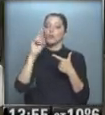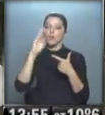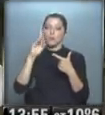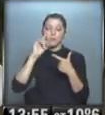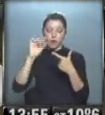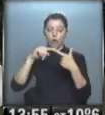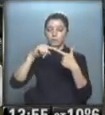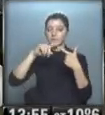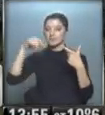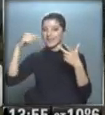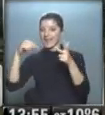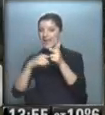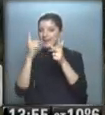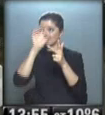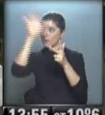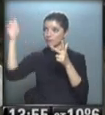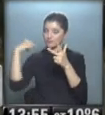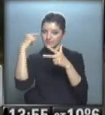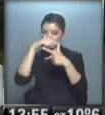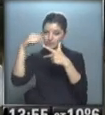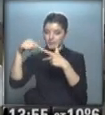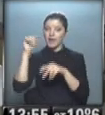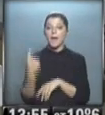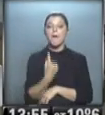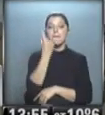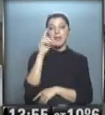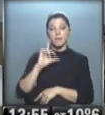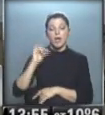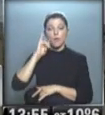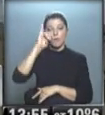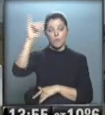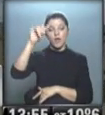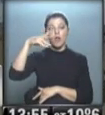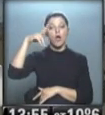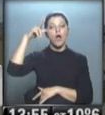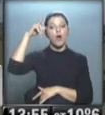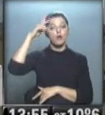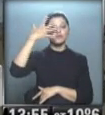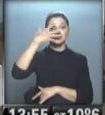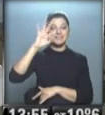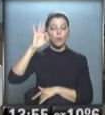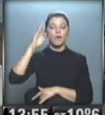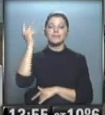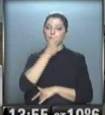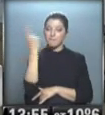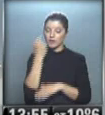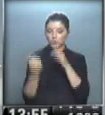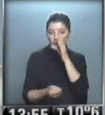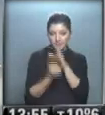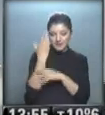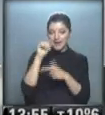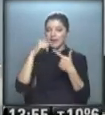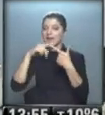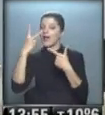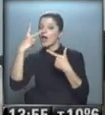primer vuelo saldrá el día lunes a las 88:50 de la mañana de aeroparque y a las